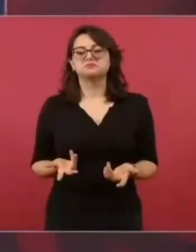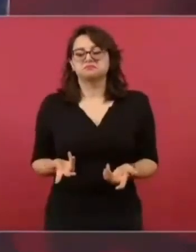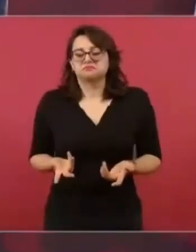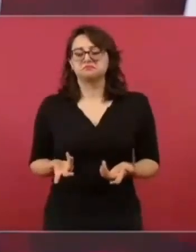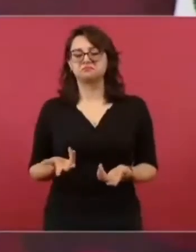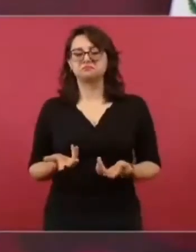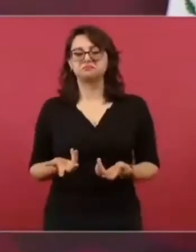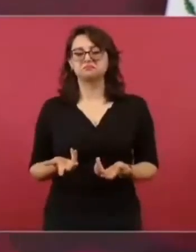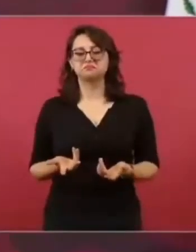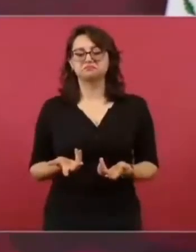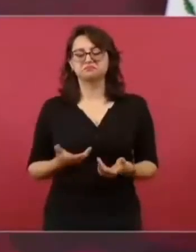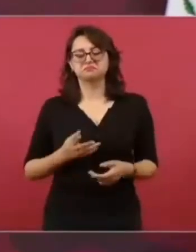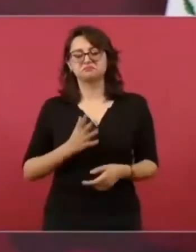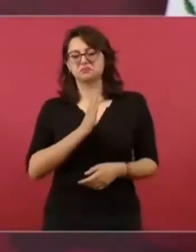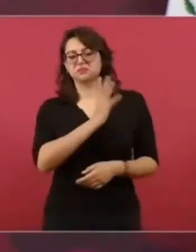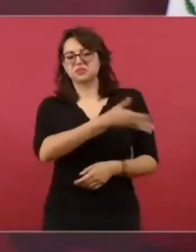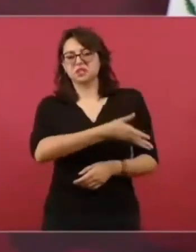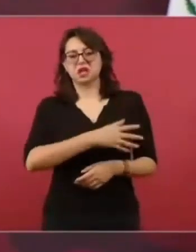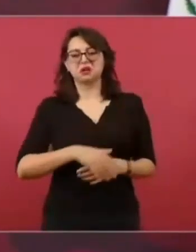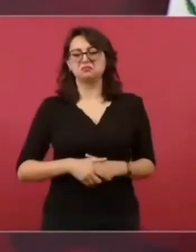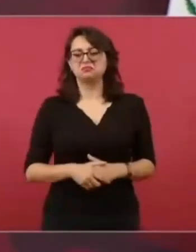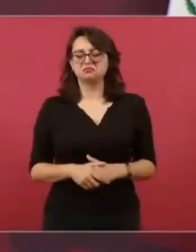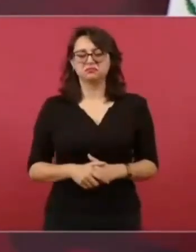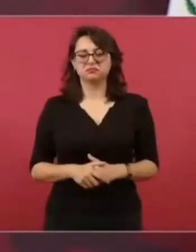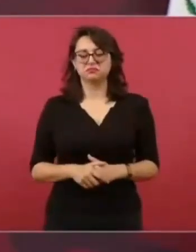son cinicazos, ¿no?